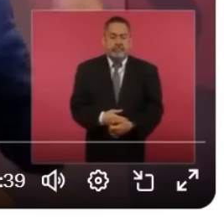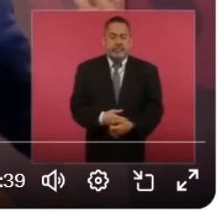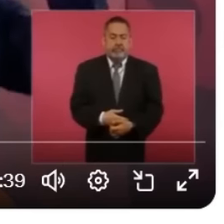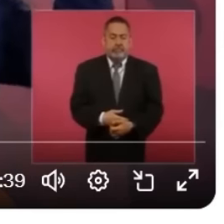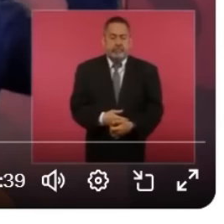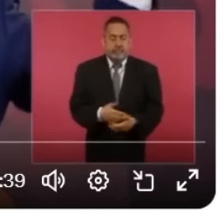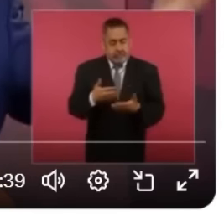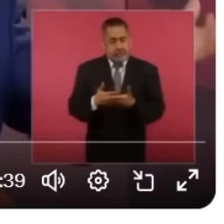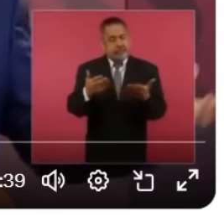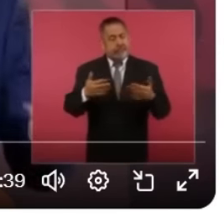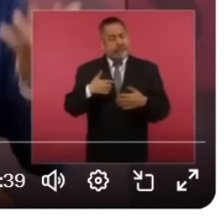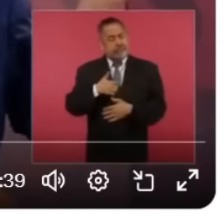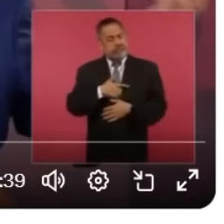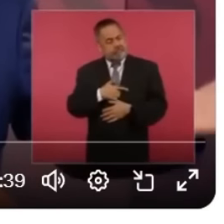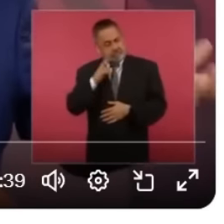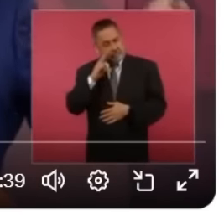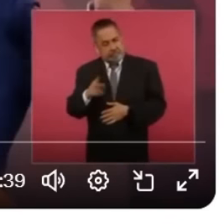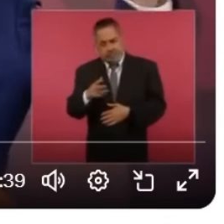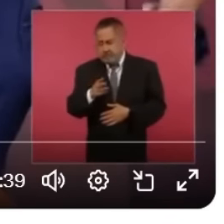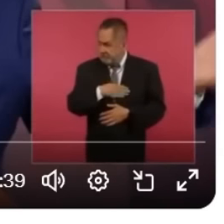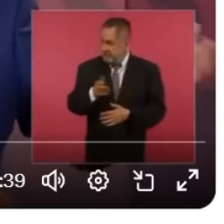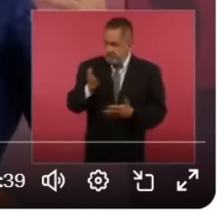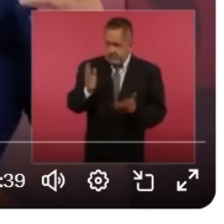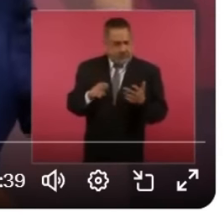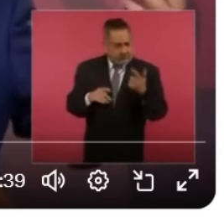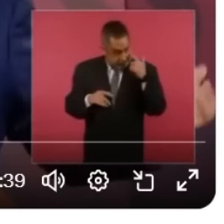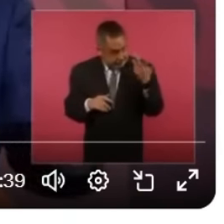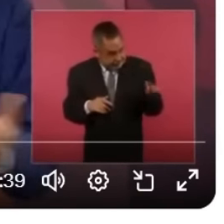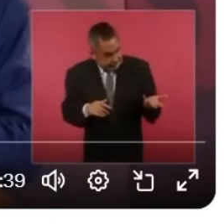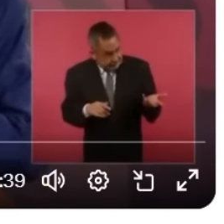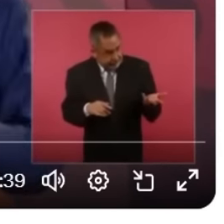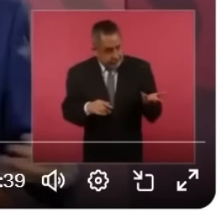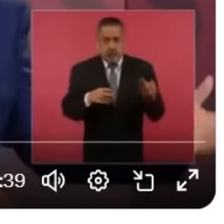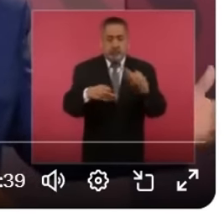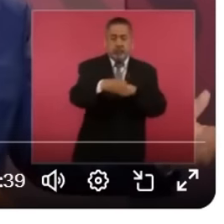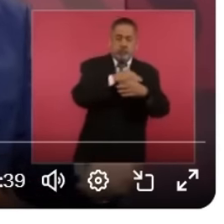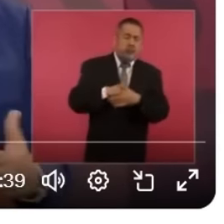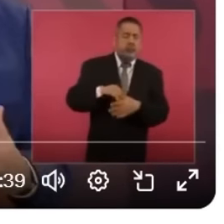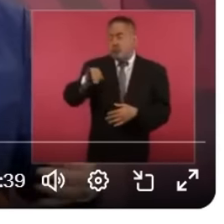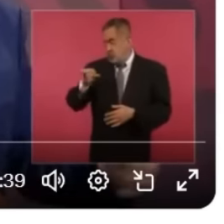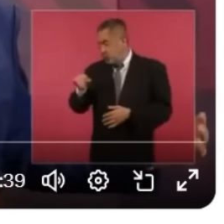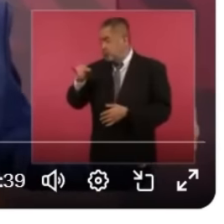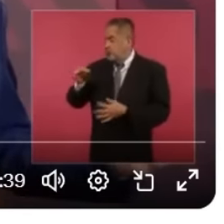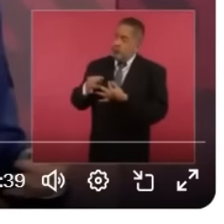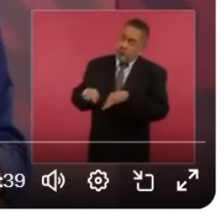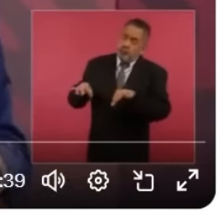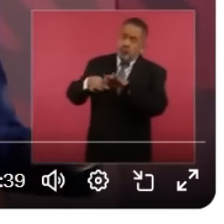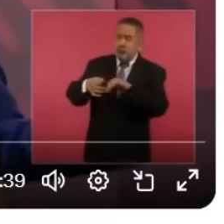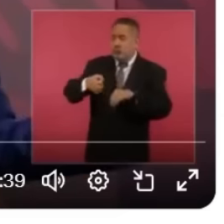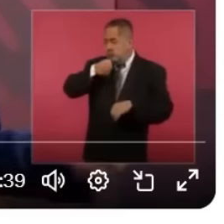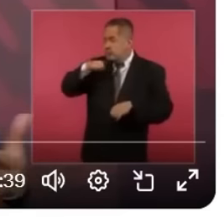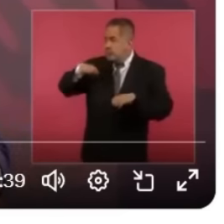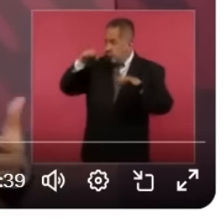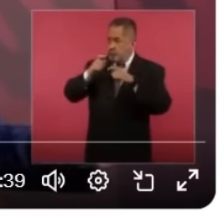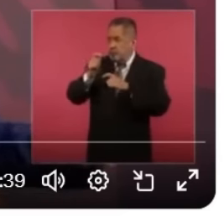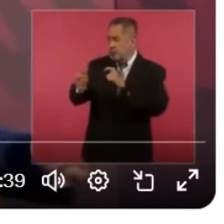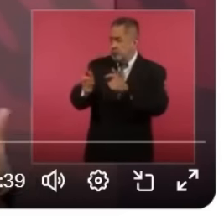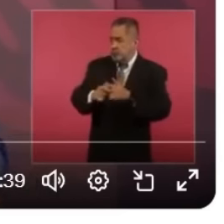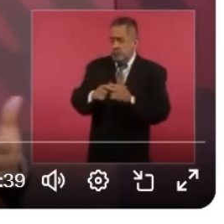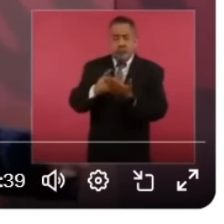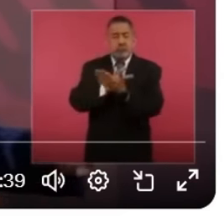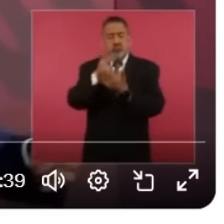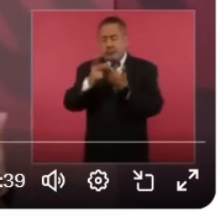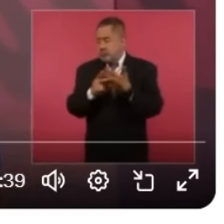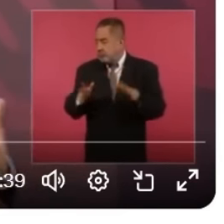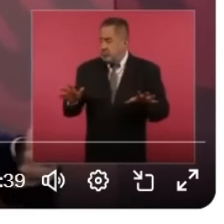Ahora me da muchísimo gusto porque qué bueno que ya todo el mundo habla de que no van a cambiar los programas